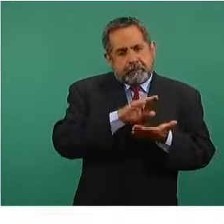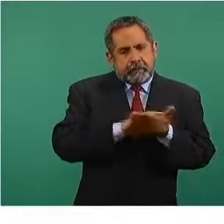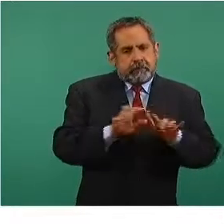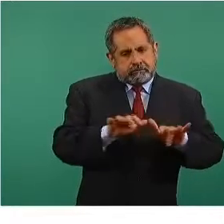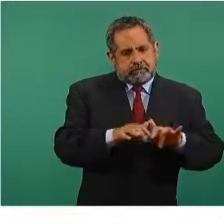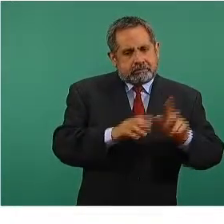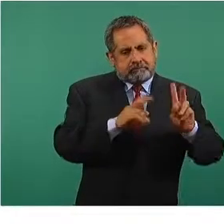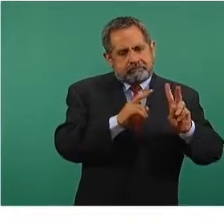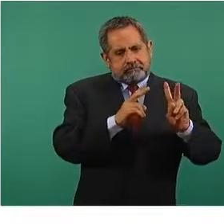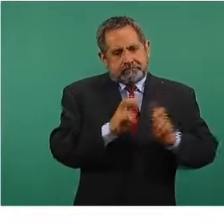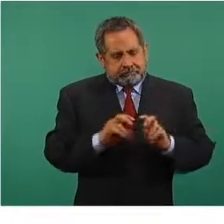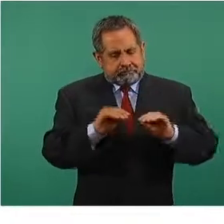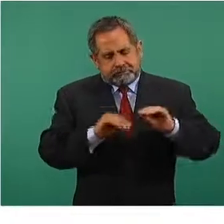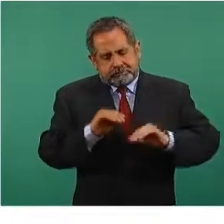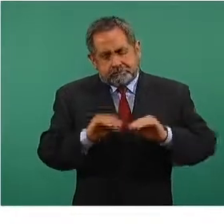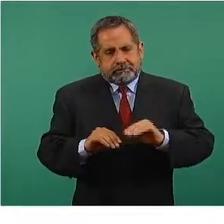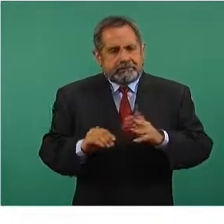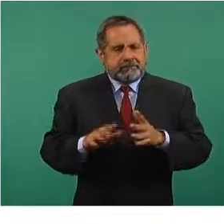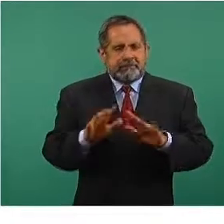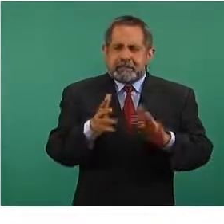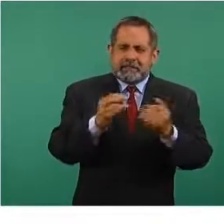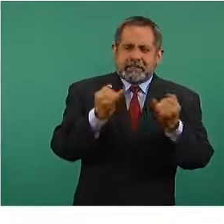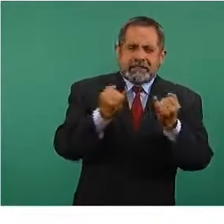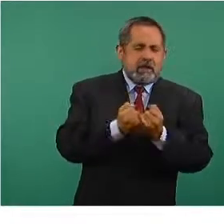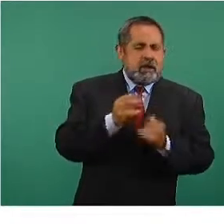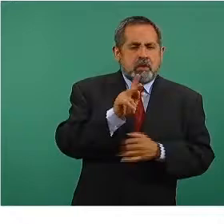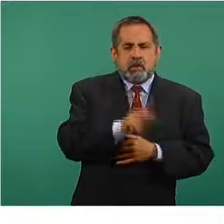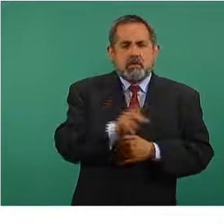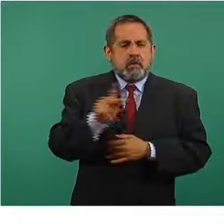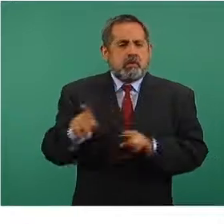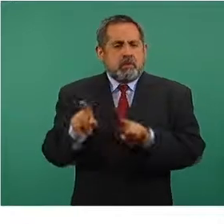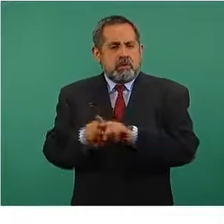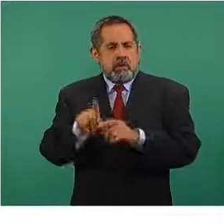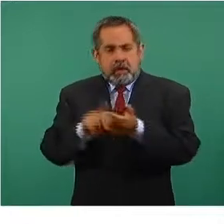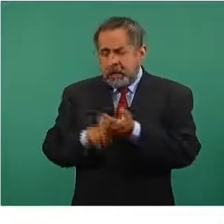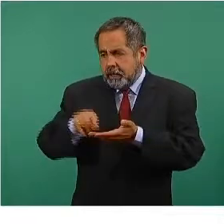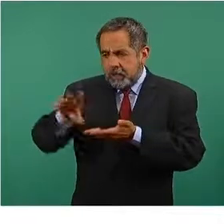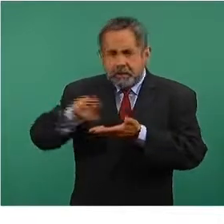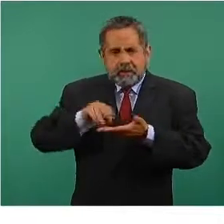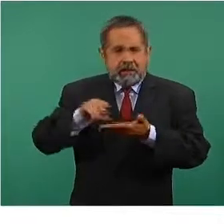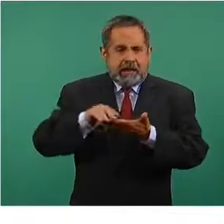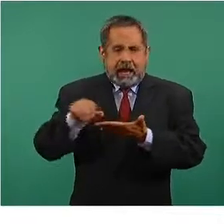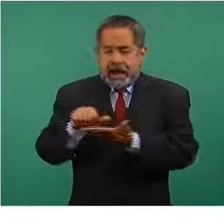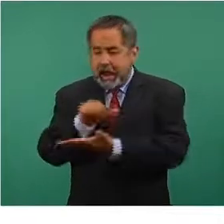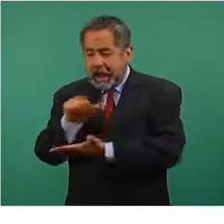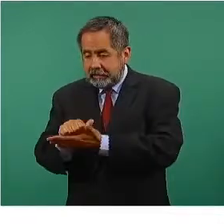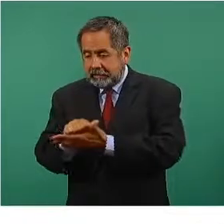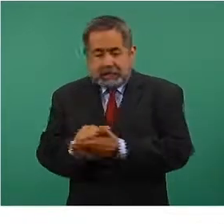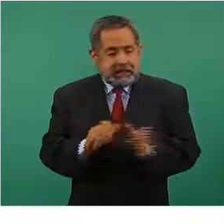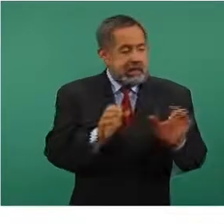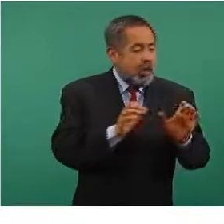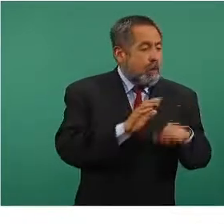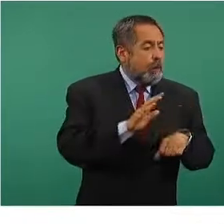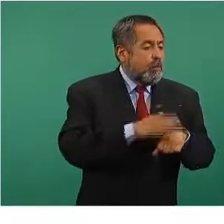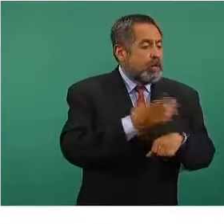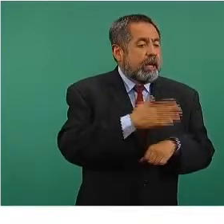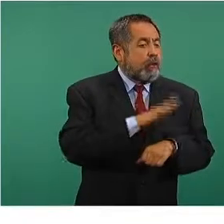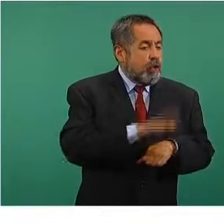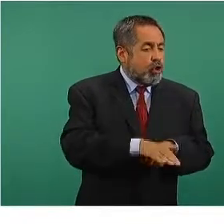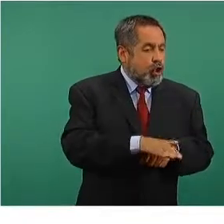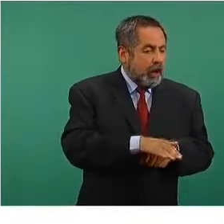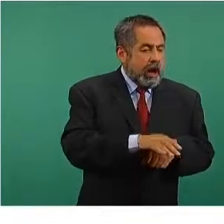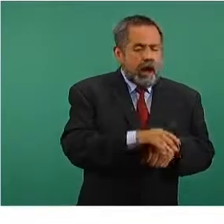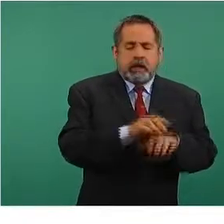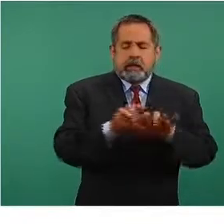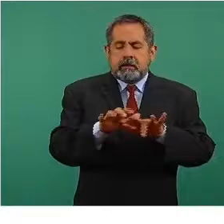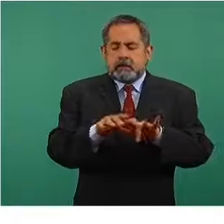en principio es muy parecido en número total de la información que obtenemos de las actas de defunción, que es la base de datos con